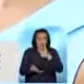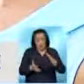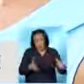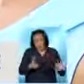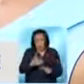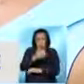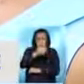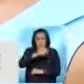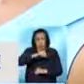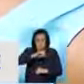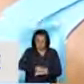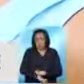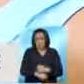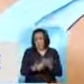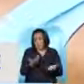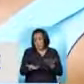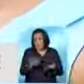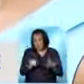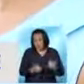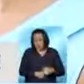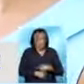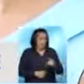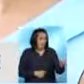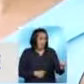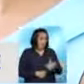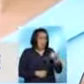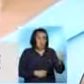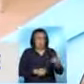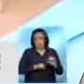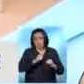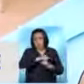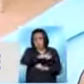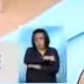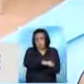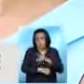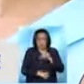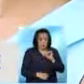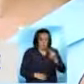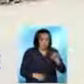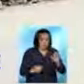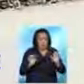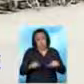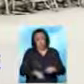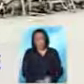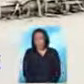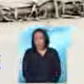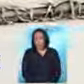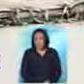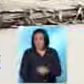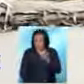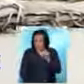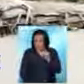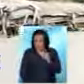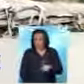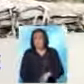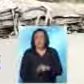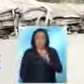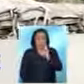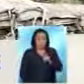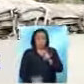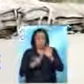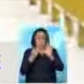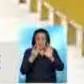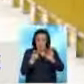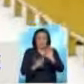se puede caer ese puente. Igual que el puente gemelo. Claro, pues igualito se puede caer el puente. Este es uno de los